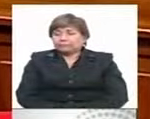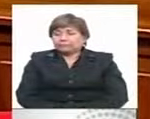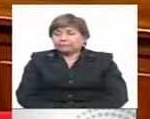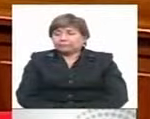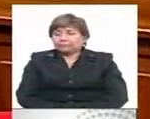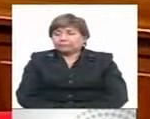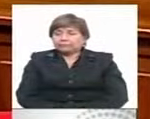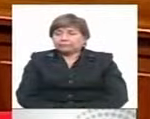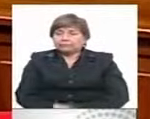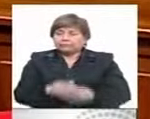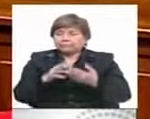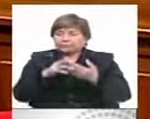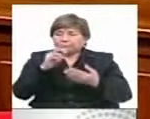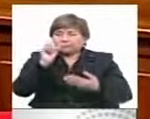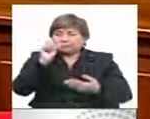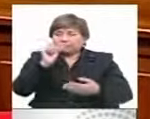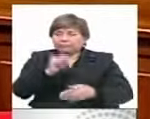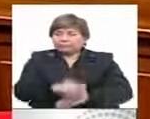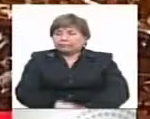Congresista, le voy a interrumpir un momento.